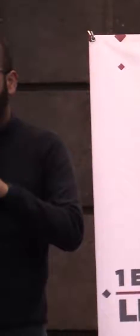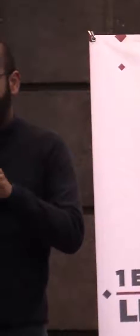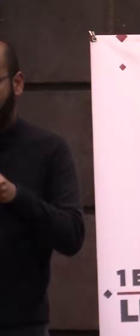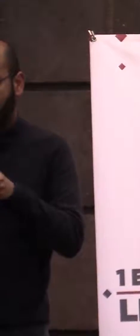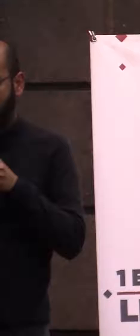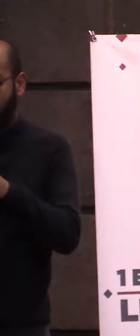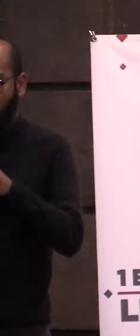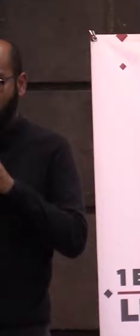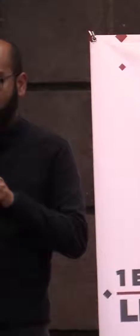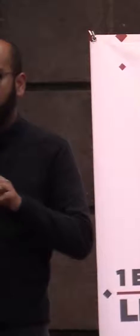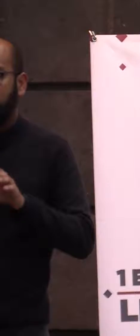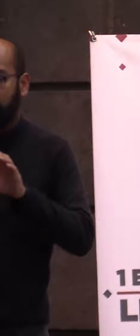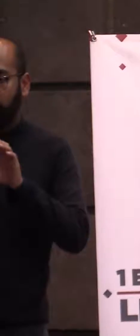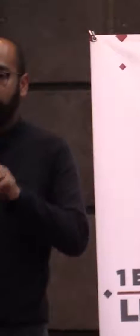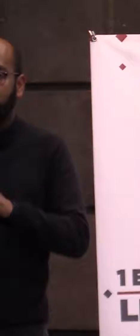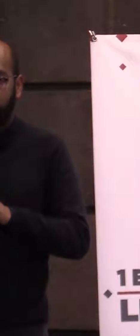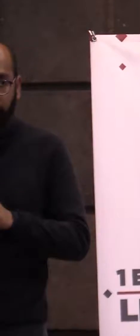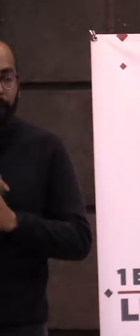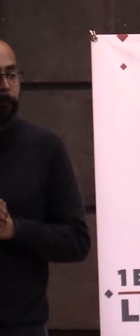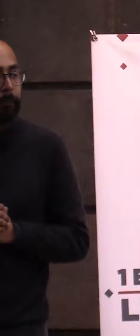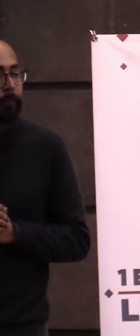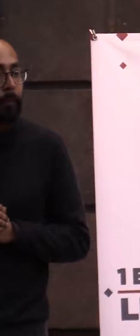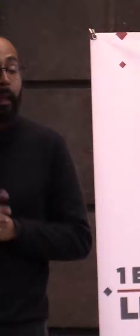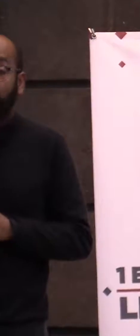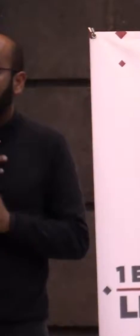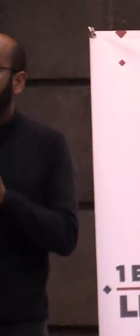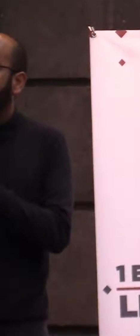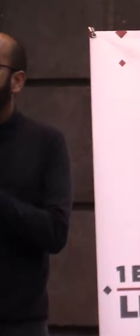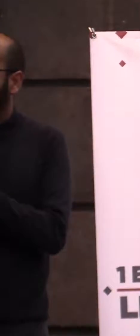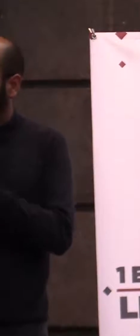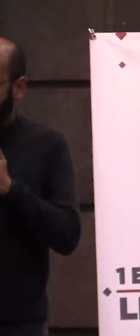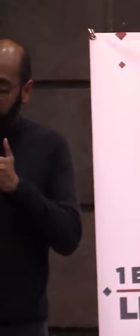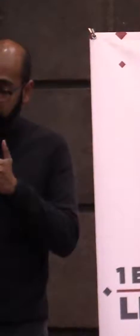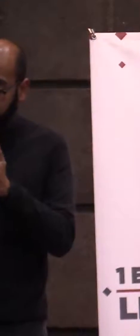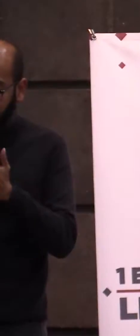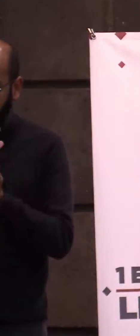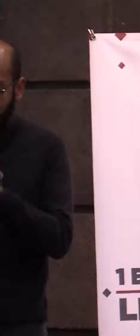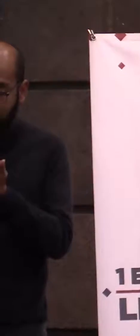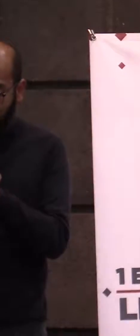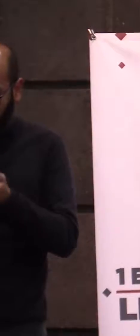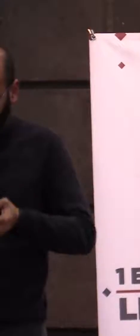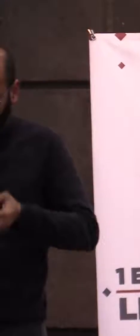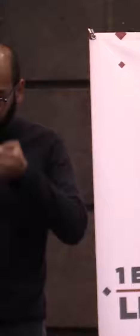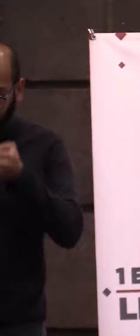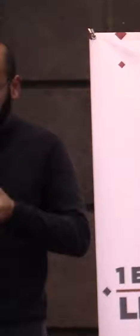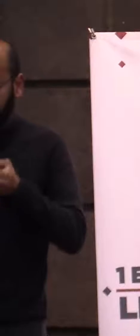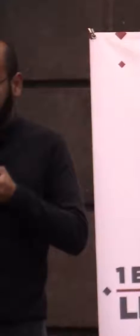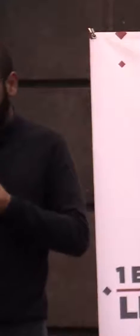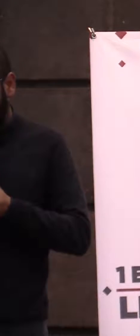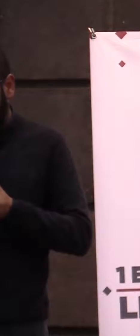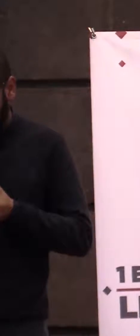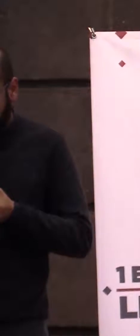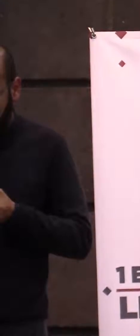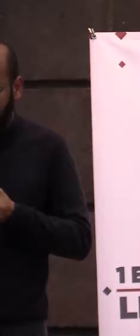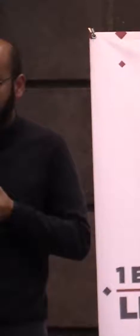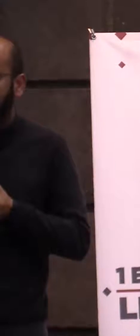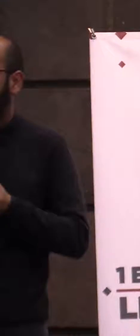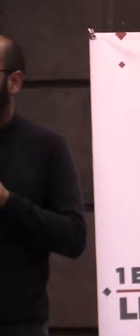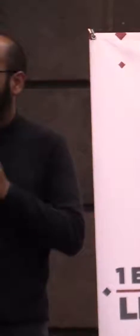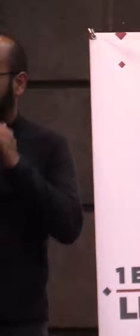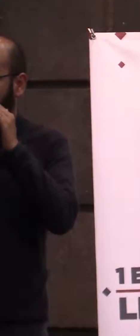Tuvimos el ímpetu de actualizar y fortalecer el marco jurídico en materia de extensión de